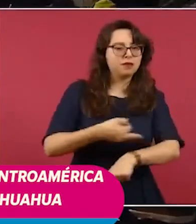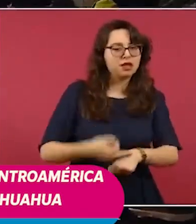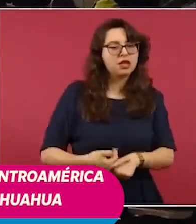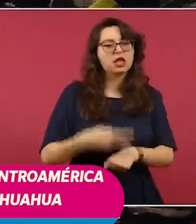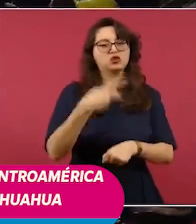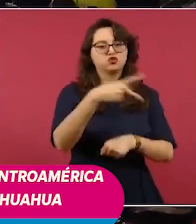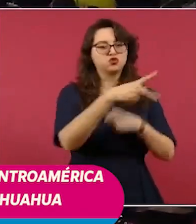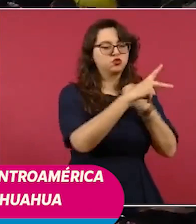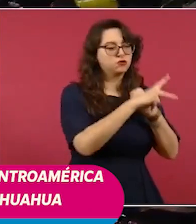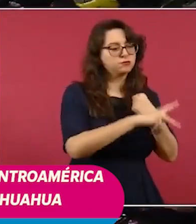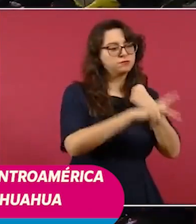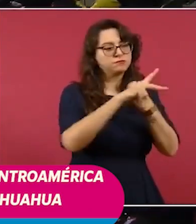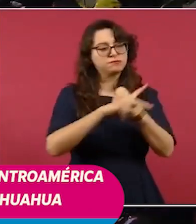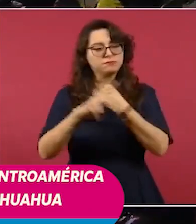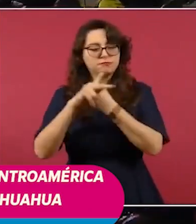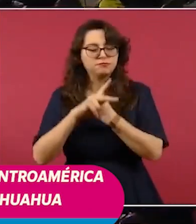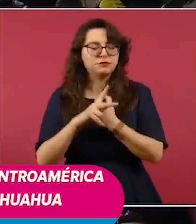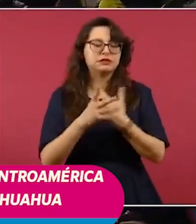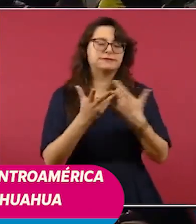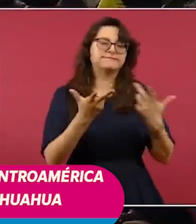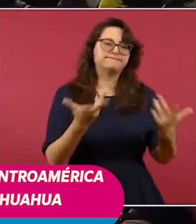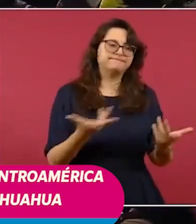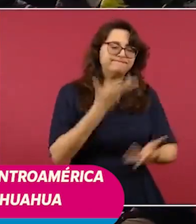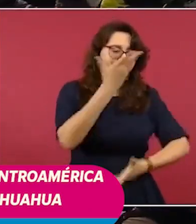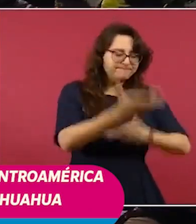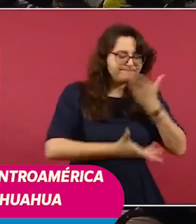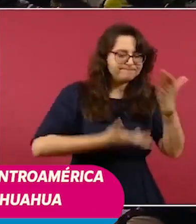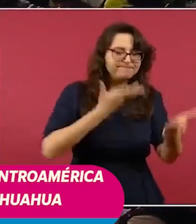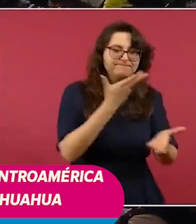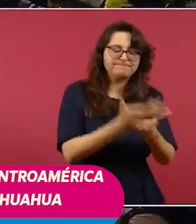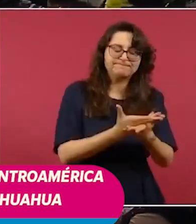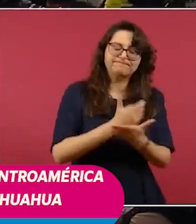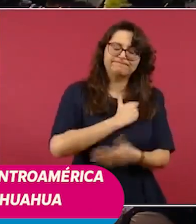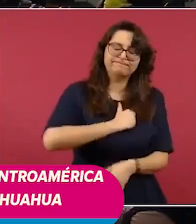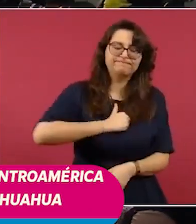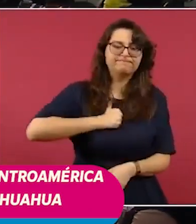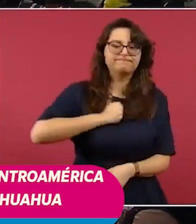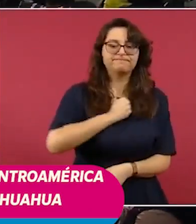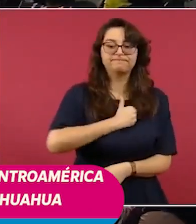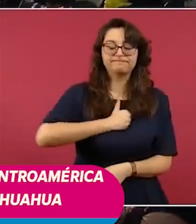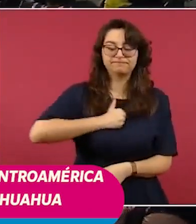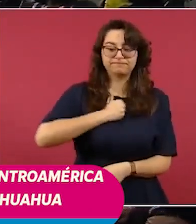más profundo pésame a familiares, a